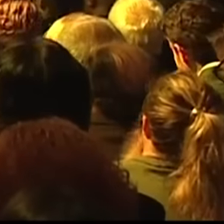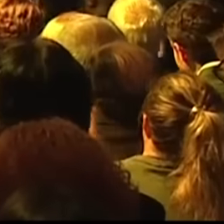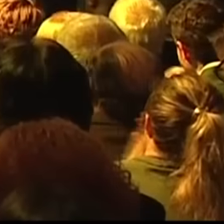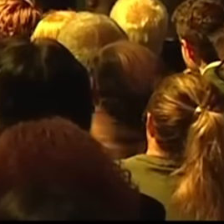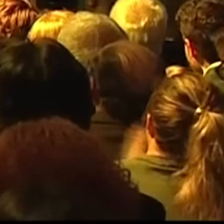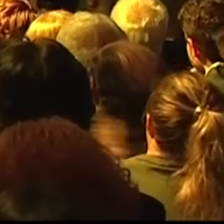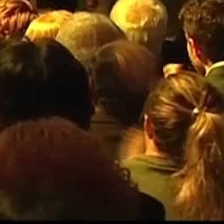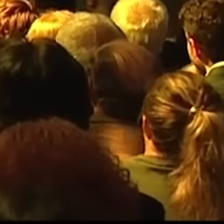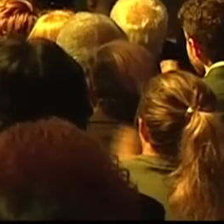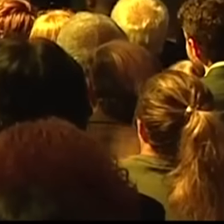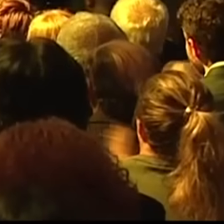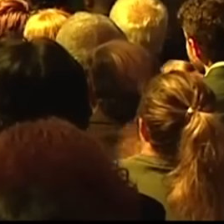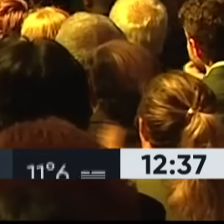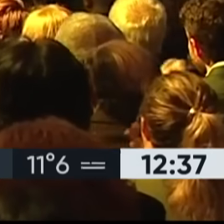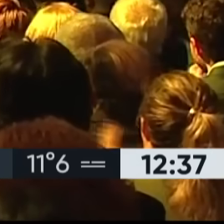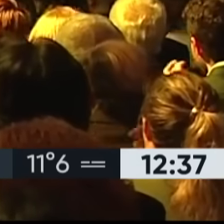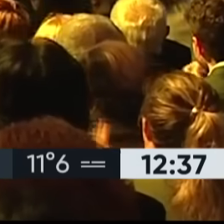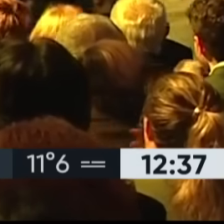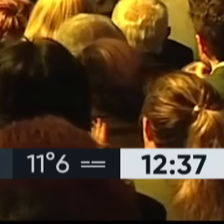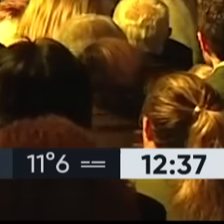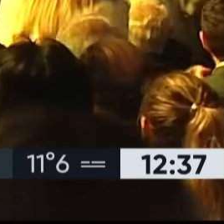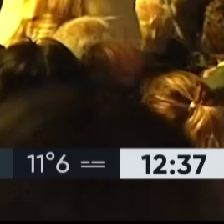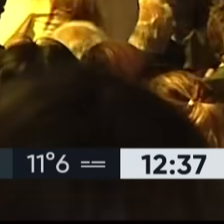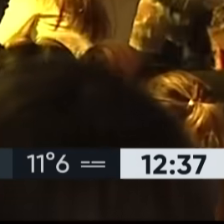Presidente de la Nación, doctor Javier Milei.